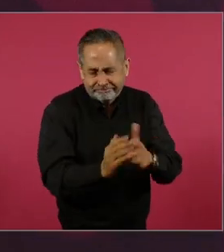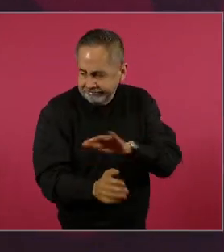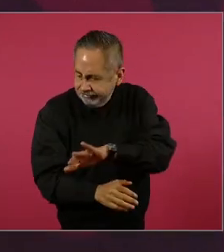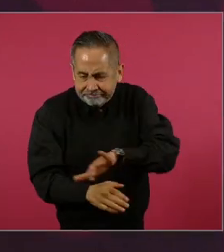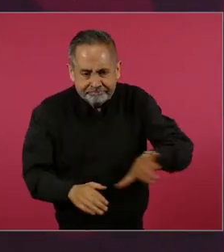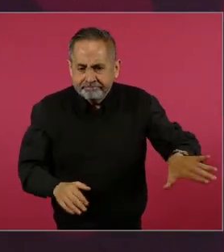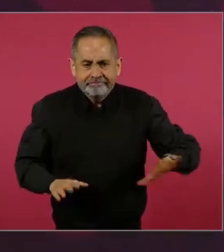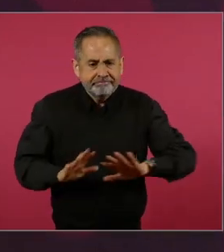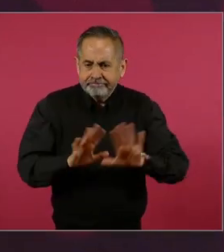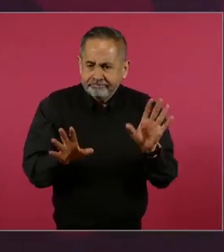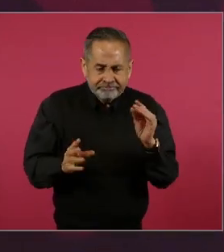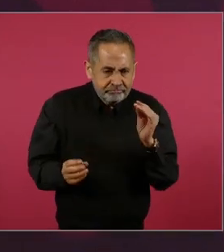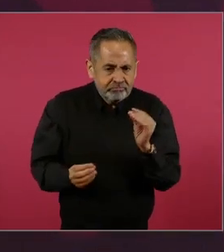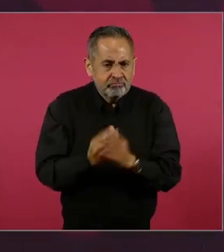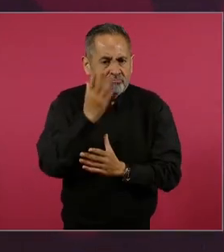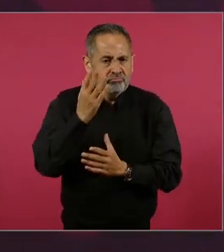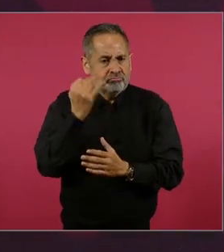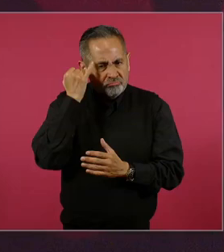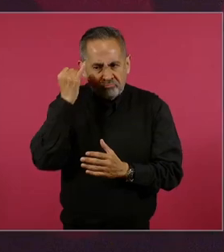un modelo